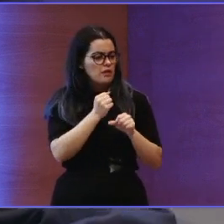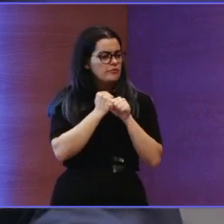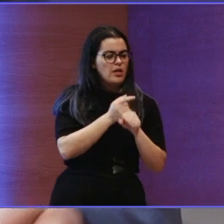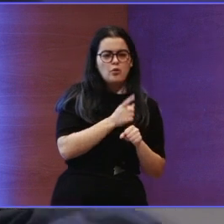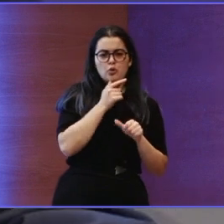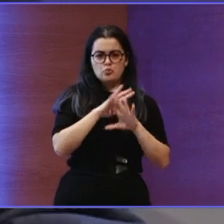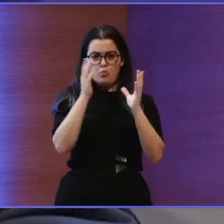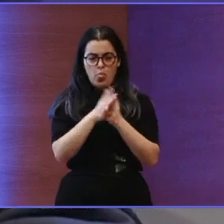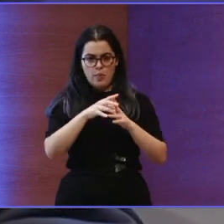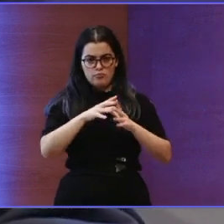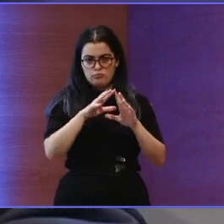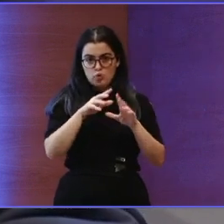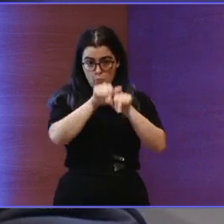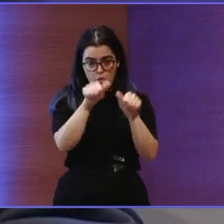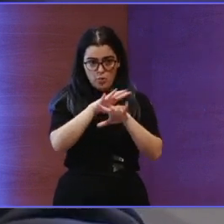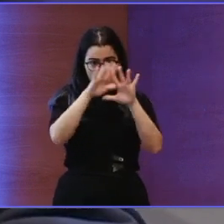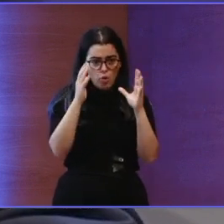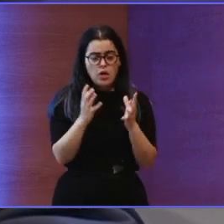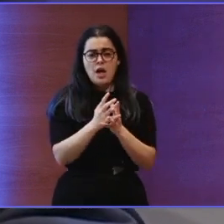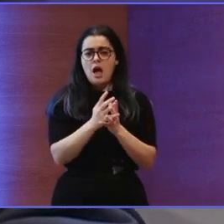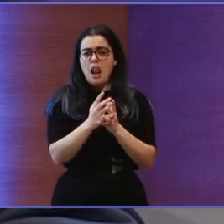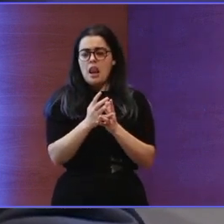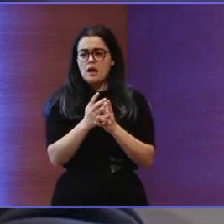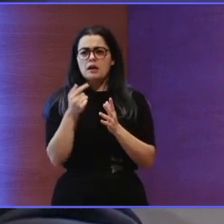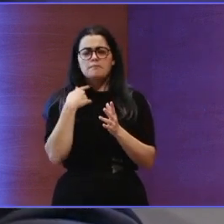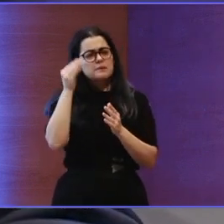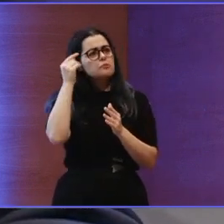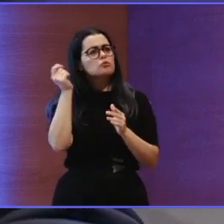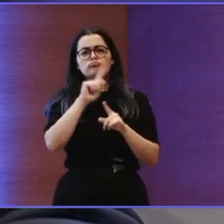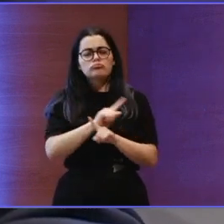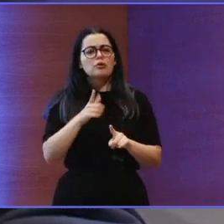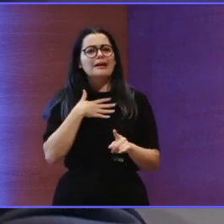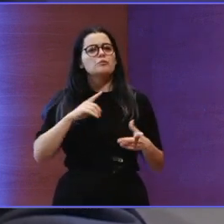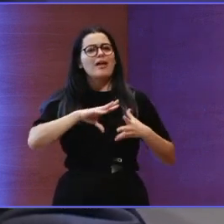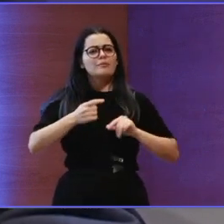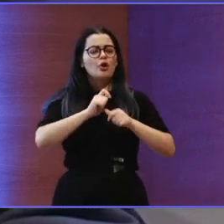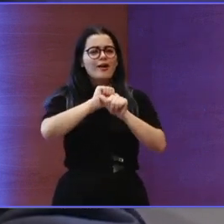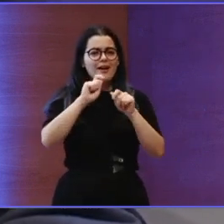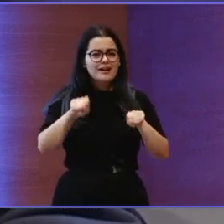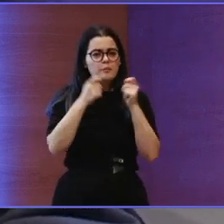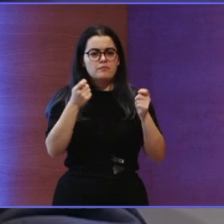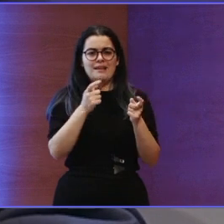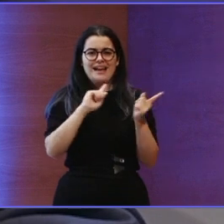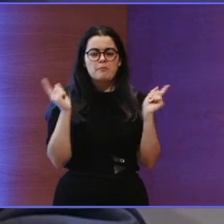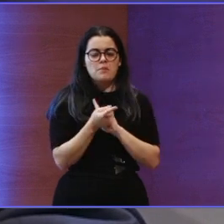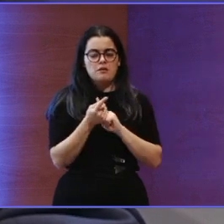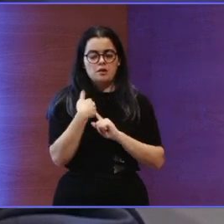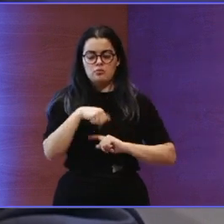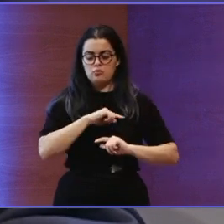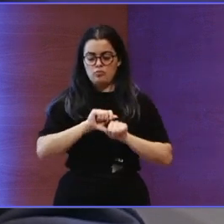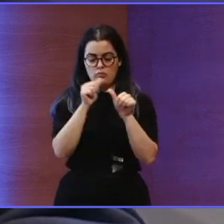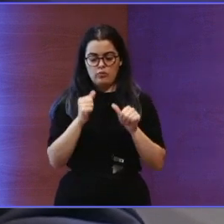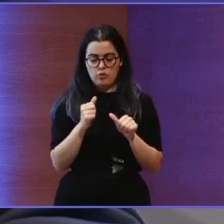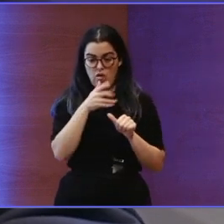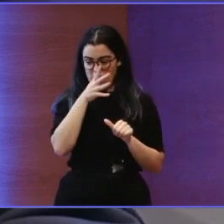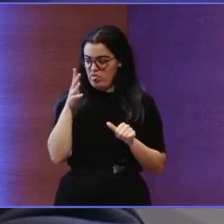mundial sansen beris eh Y decidimos instaurar nuestro propio modelo después